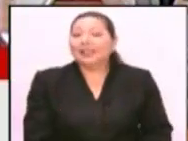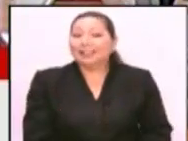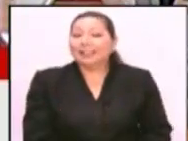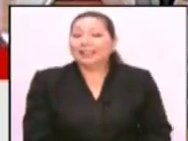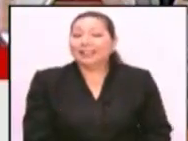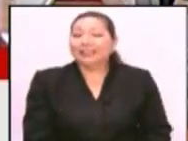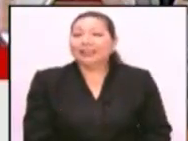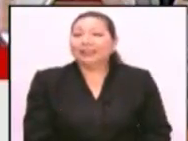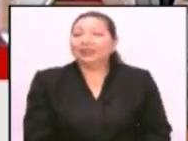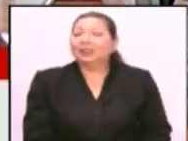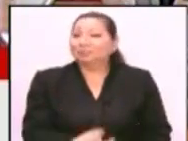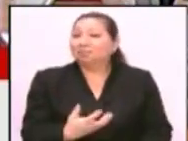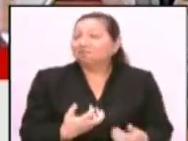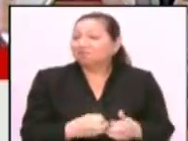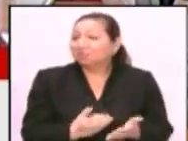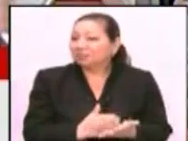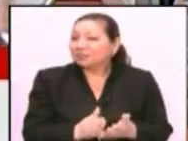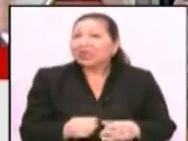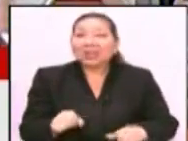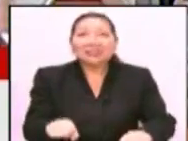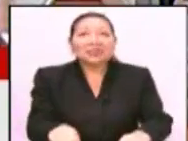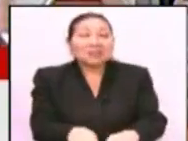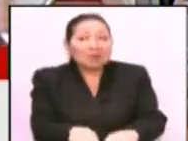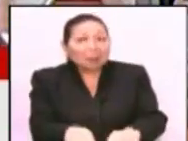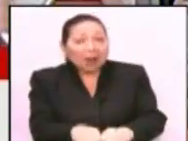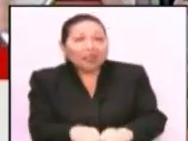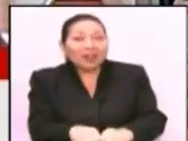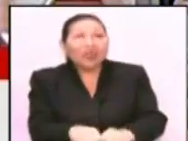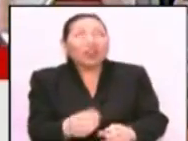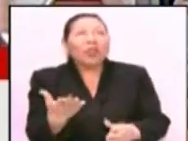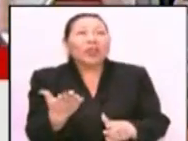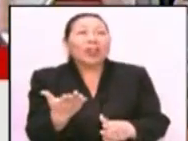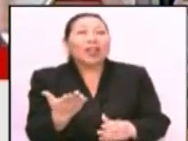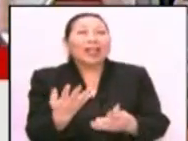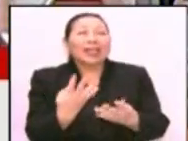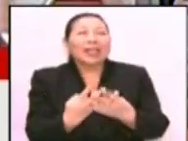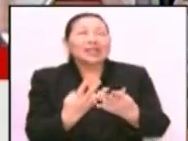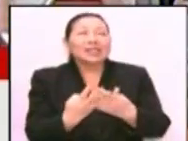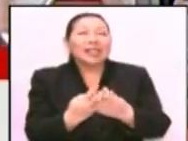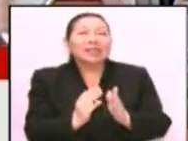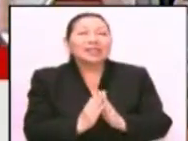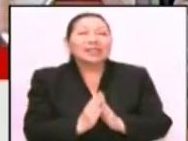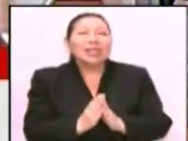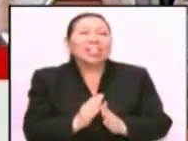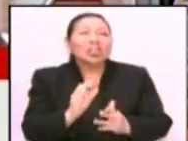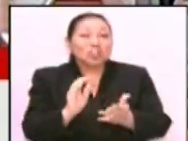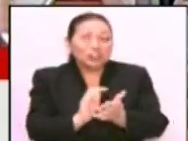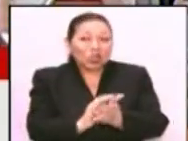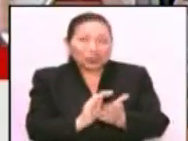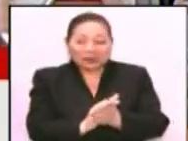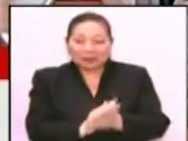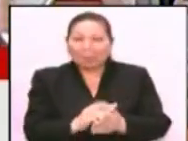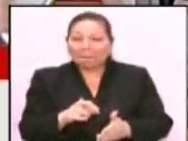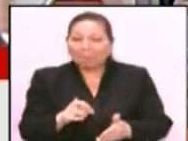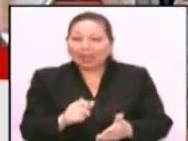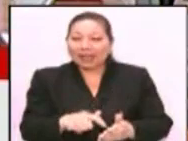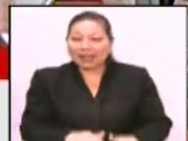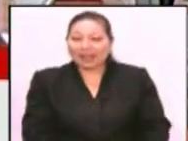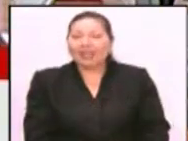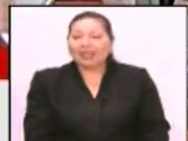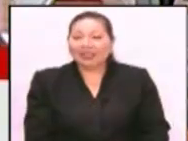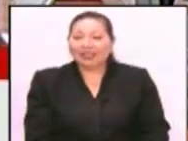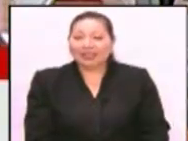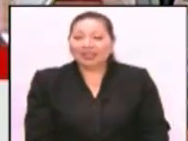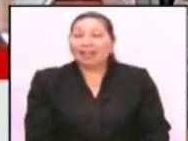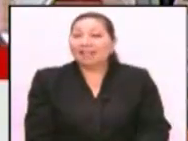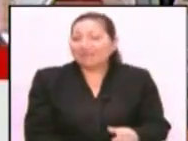ejemplo, que son una empresa de zapatos en Santa Mónica. Hay un muchacho que ya egresó y sigue trabajando en penales